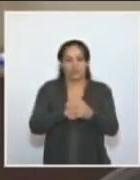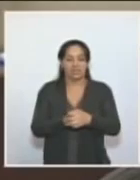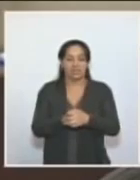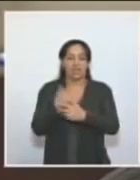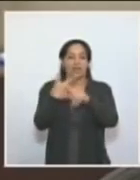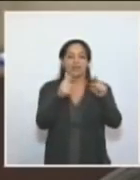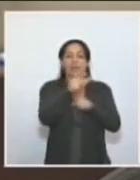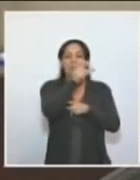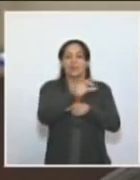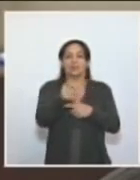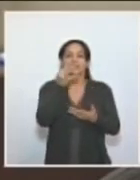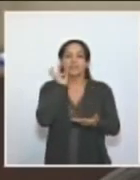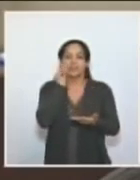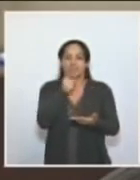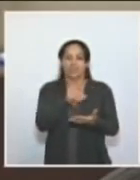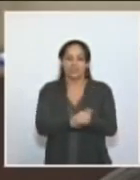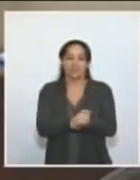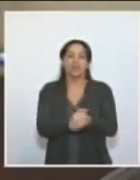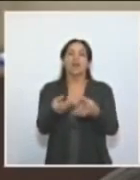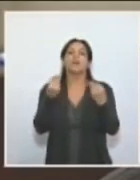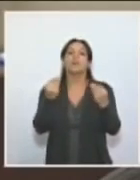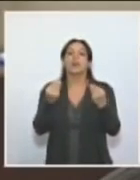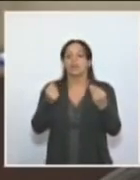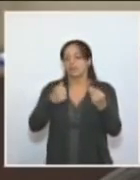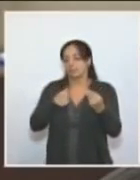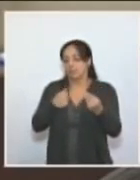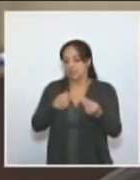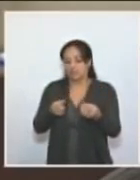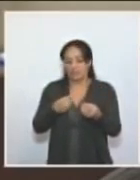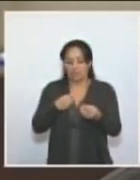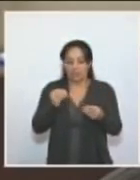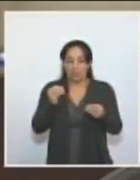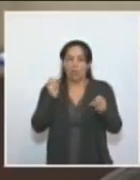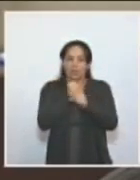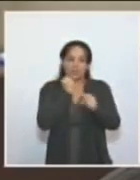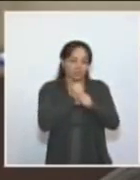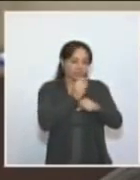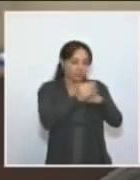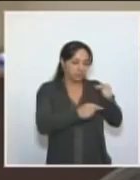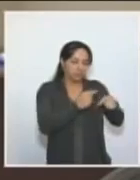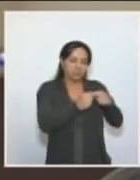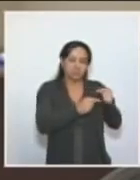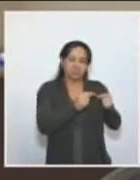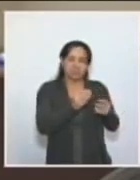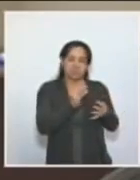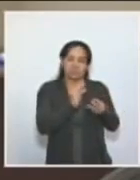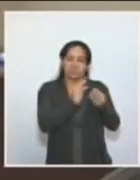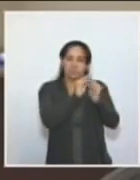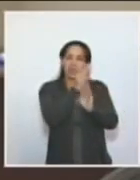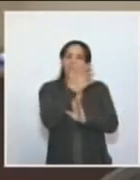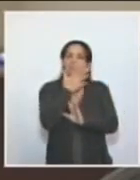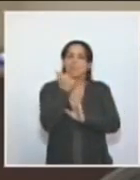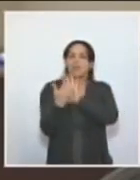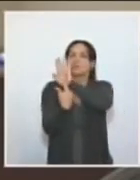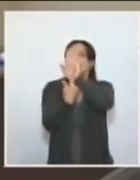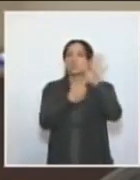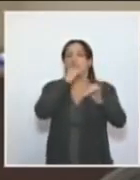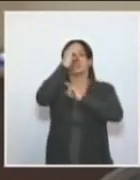todos los cafeteros para que entreguen el producto más procesado ante el